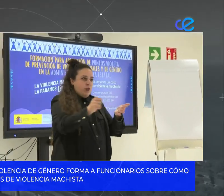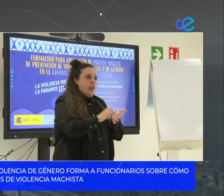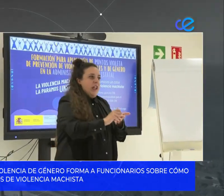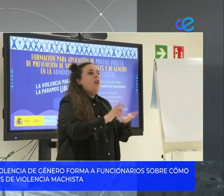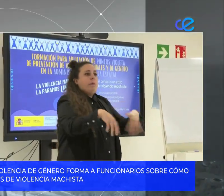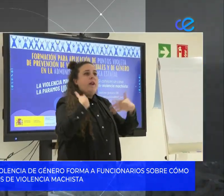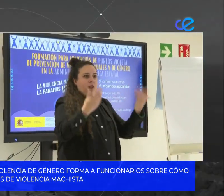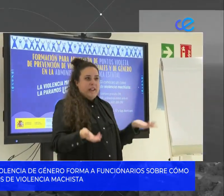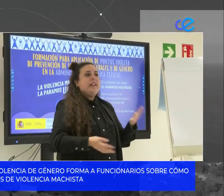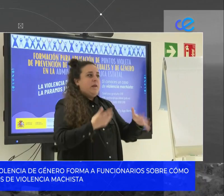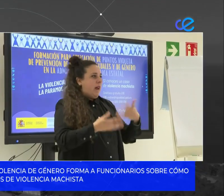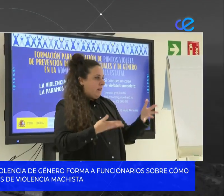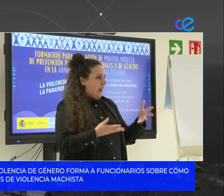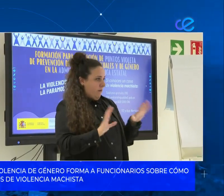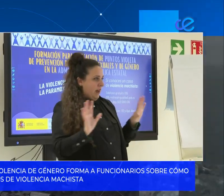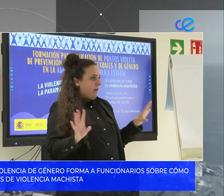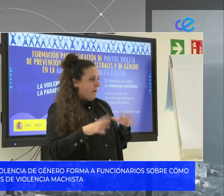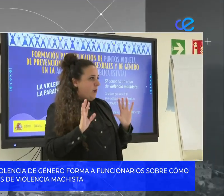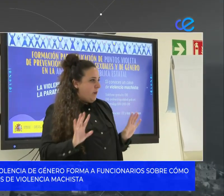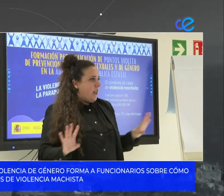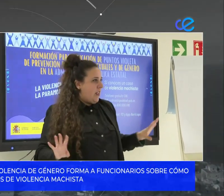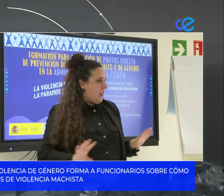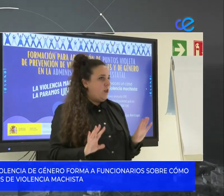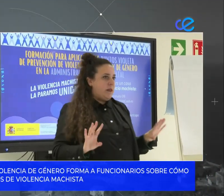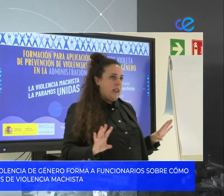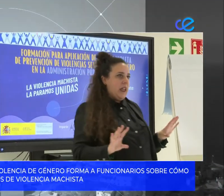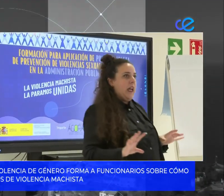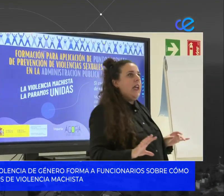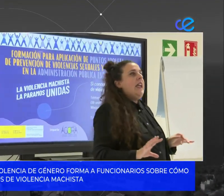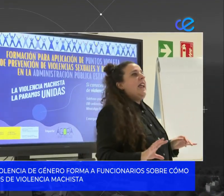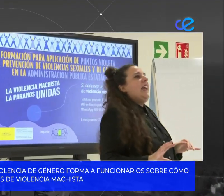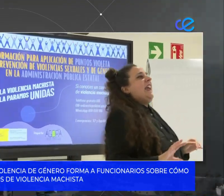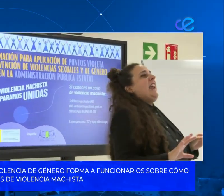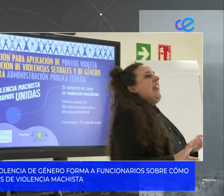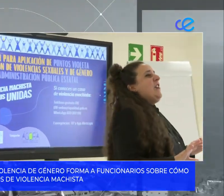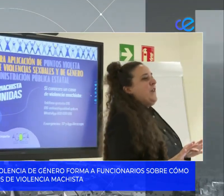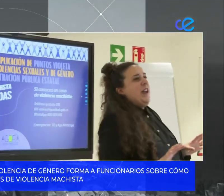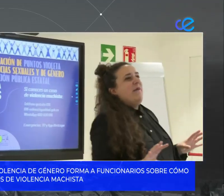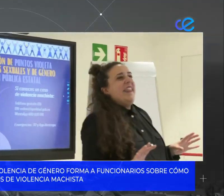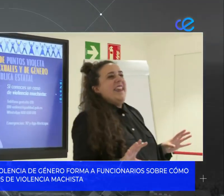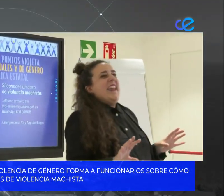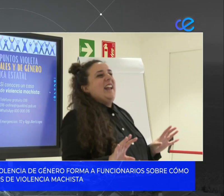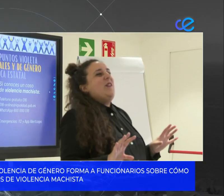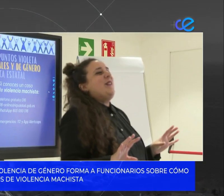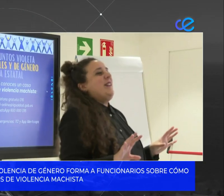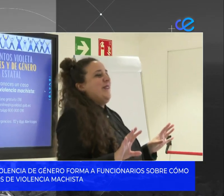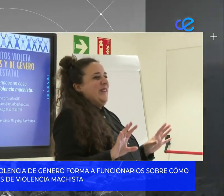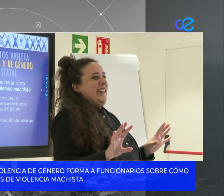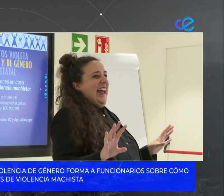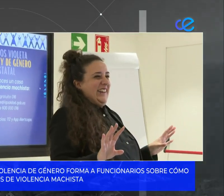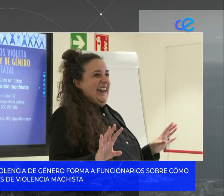fietas en total pues vamos a poner tres en el cepe uno en extranjería otro en muface uno en tesorería general